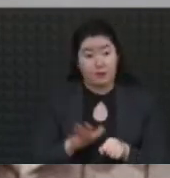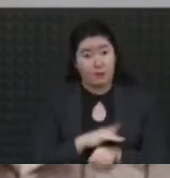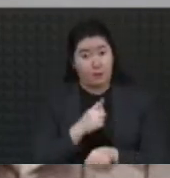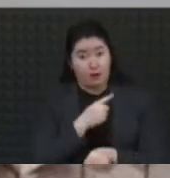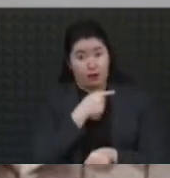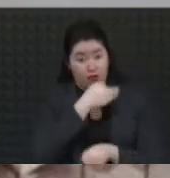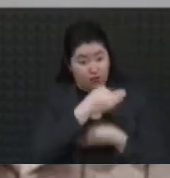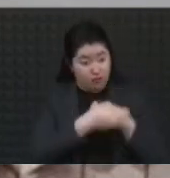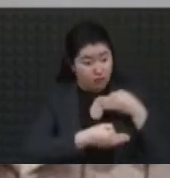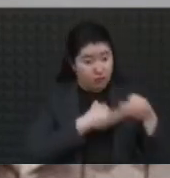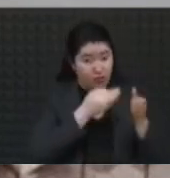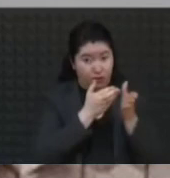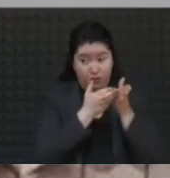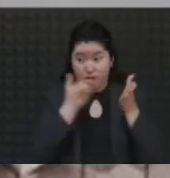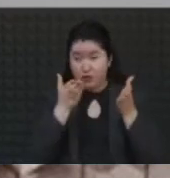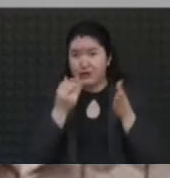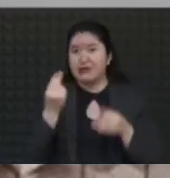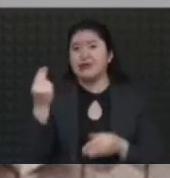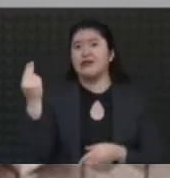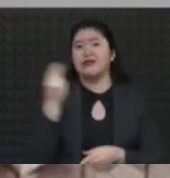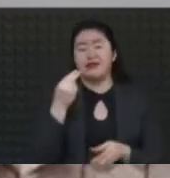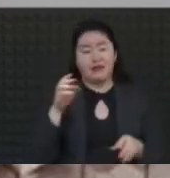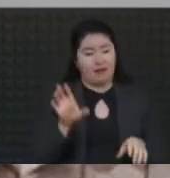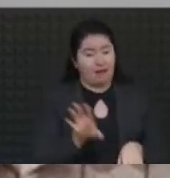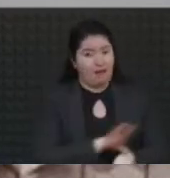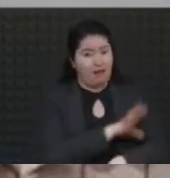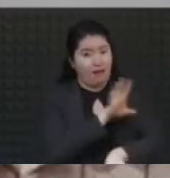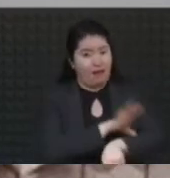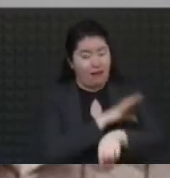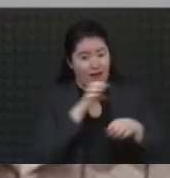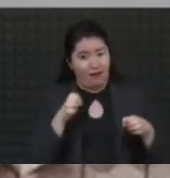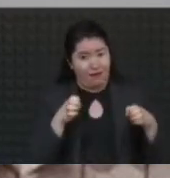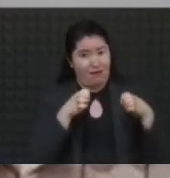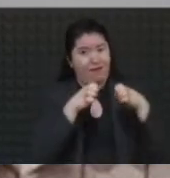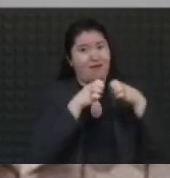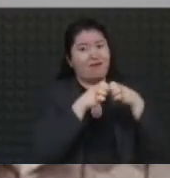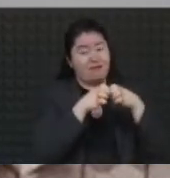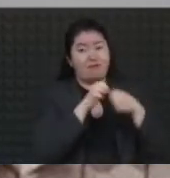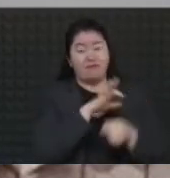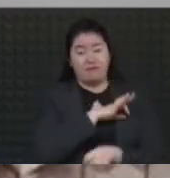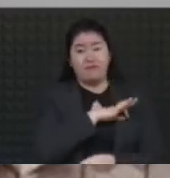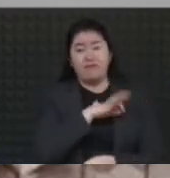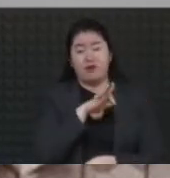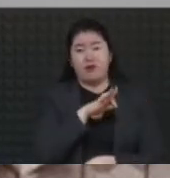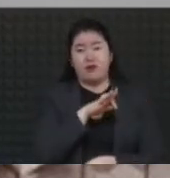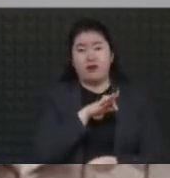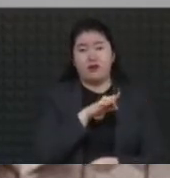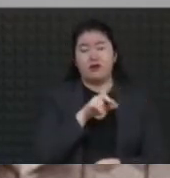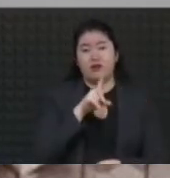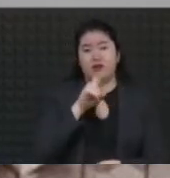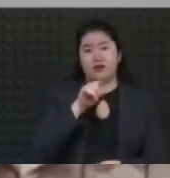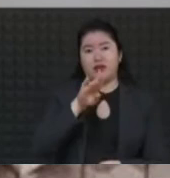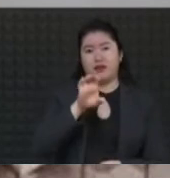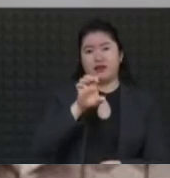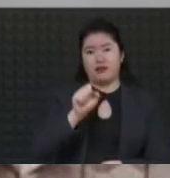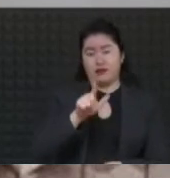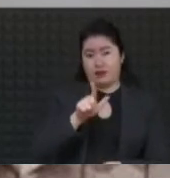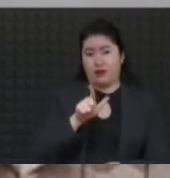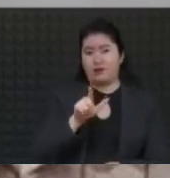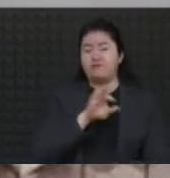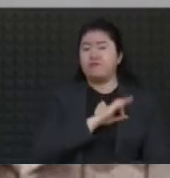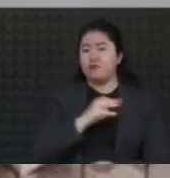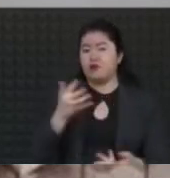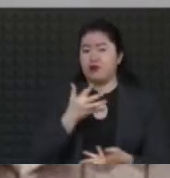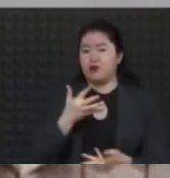planta de emergencia que opera con diésel, que tardó pues cerca de 40 minutos creo, Andrés, en entrar en